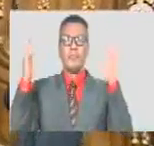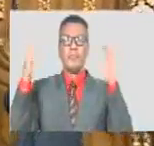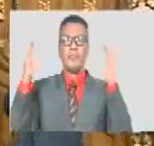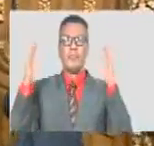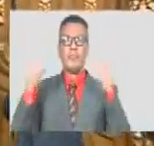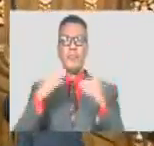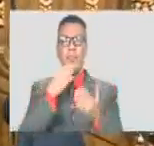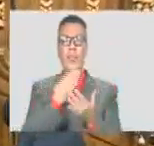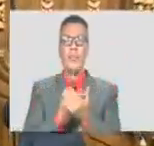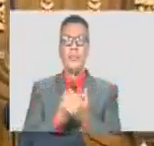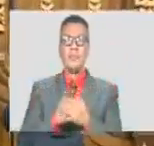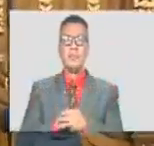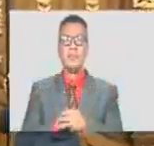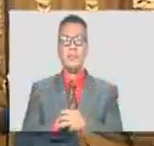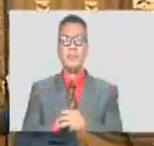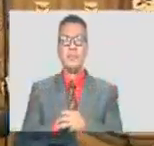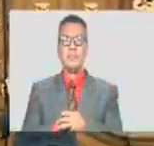Gracias.